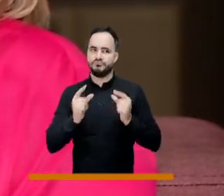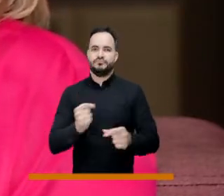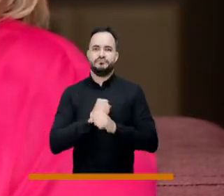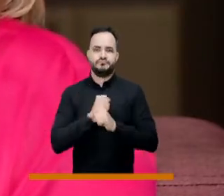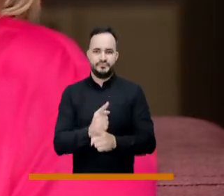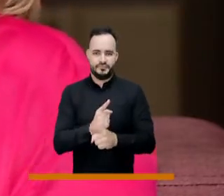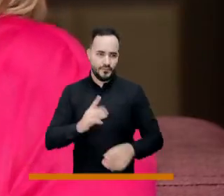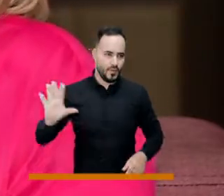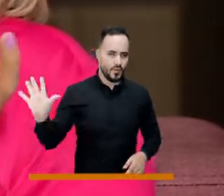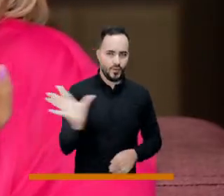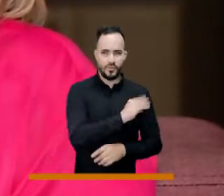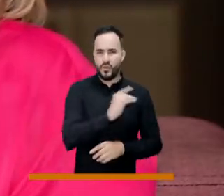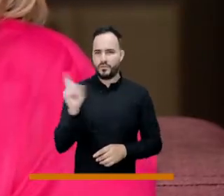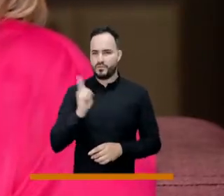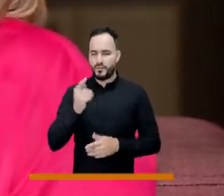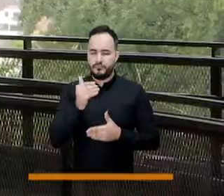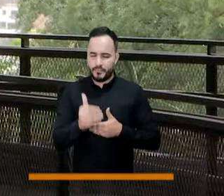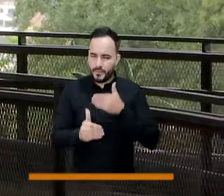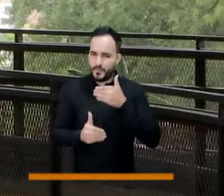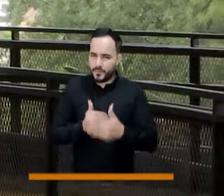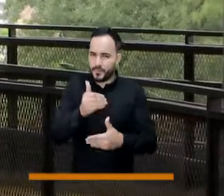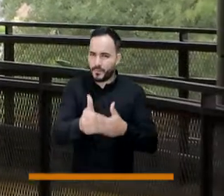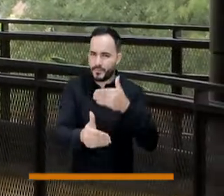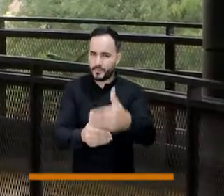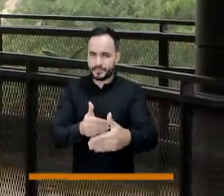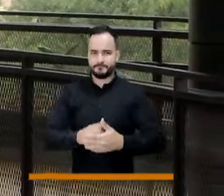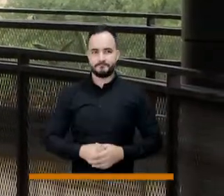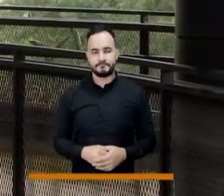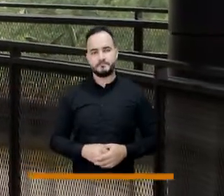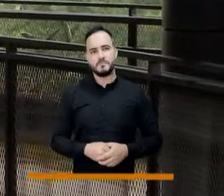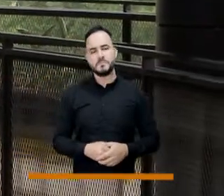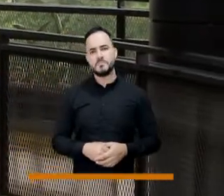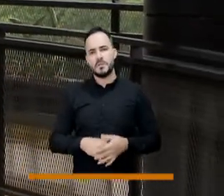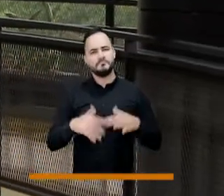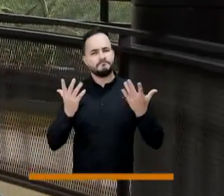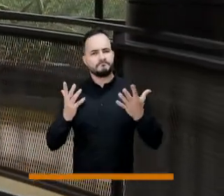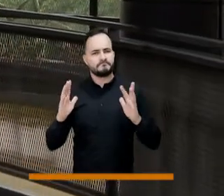muy importante, la cobertura total con un mínimo vital